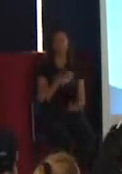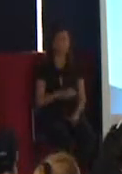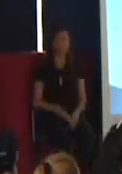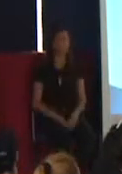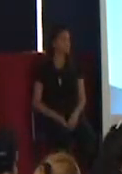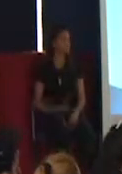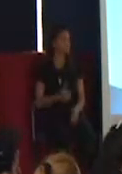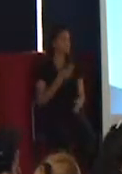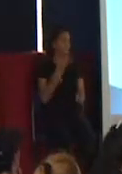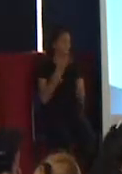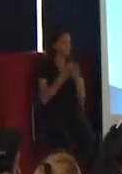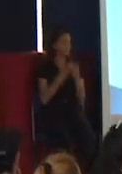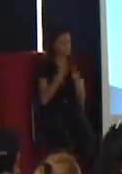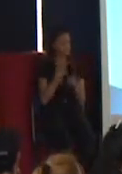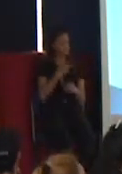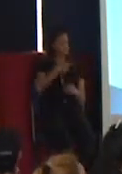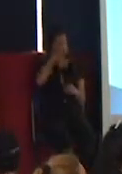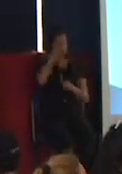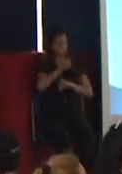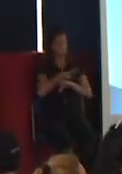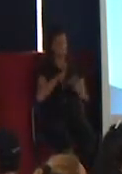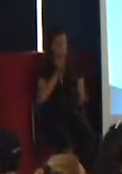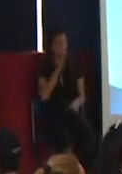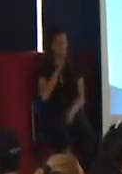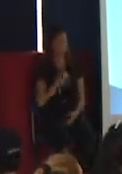Te agradezco porque no lo tenía claro.